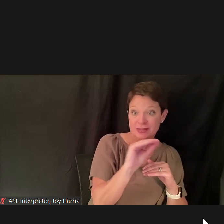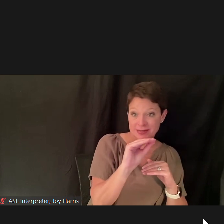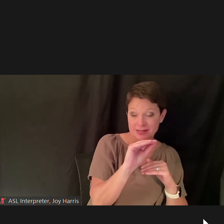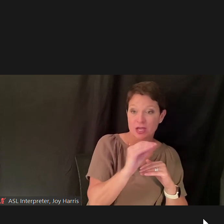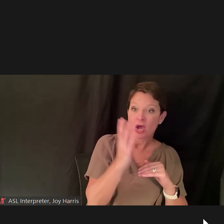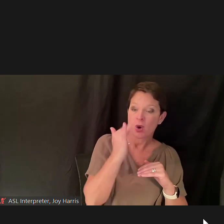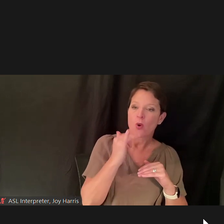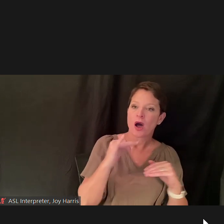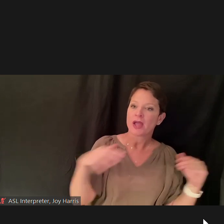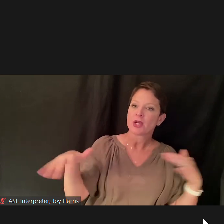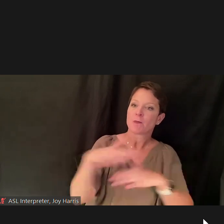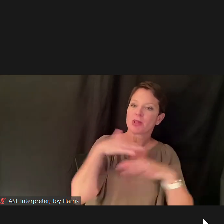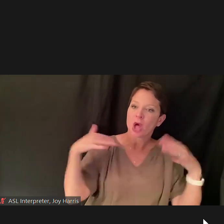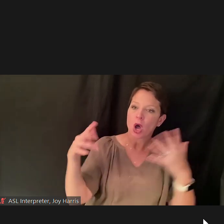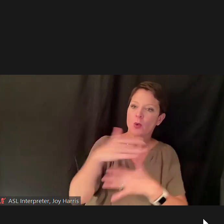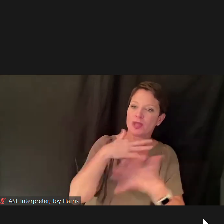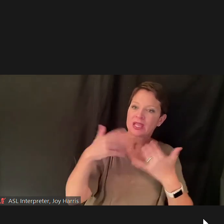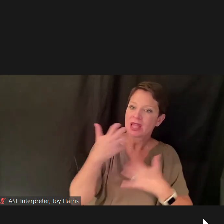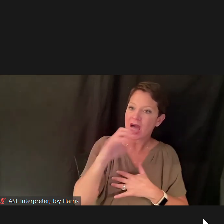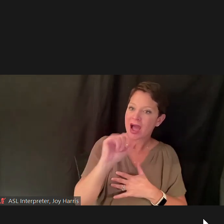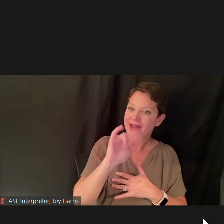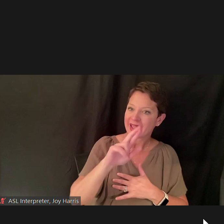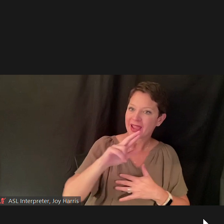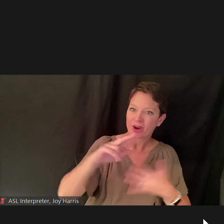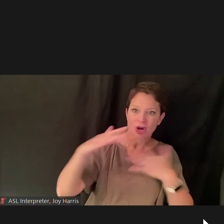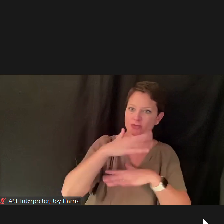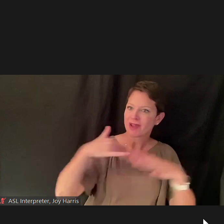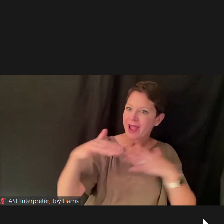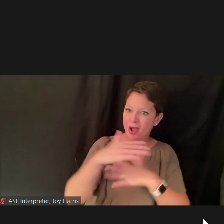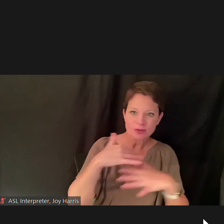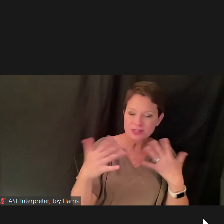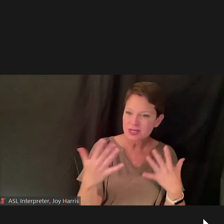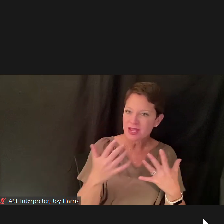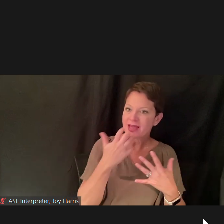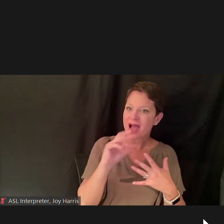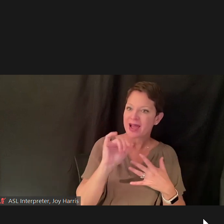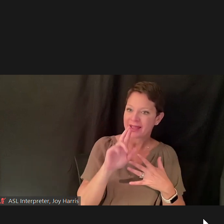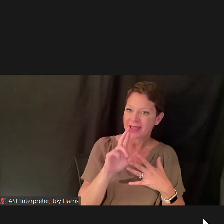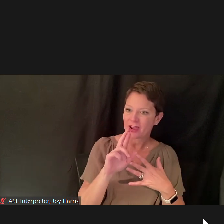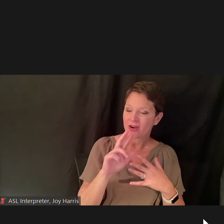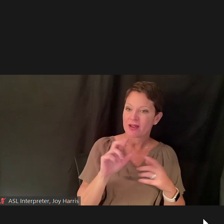más altas de los 90 grados dentro de la casa.